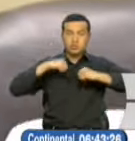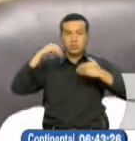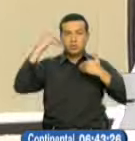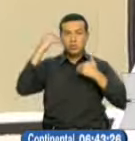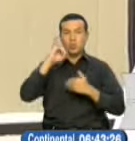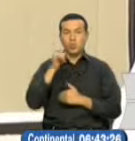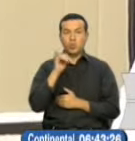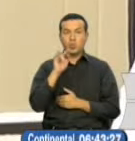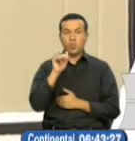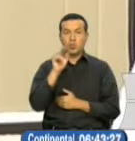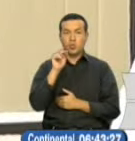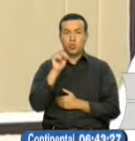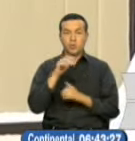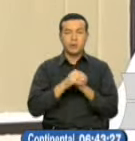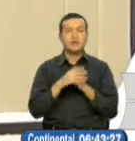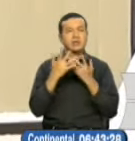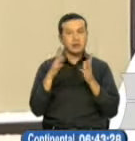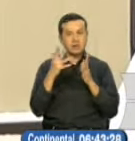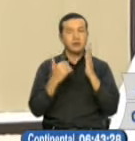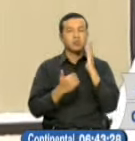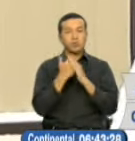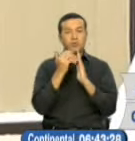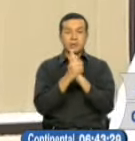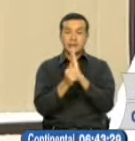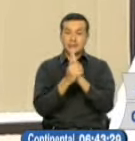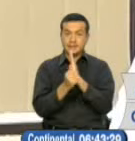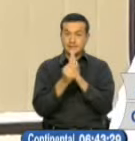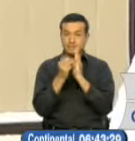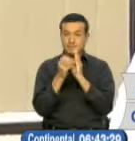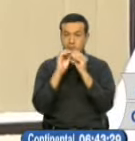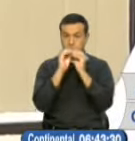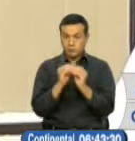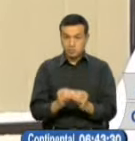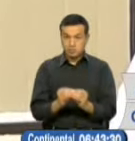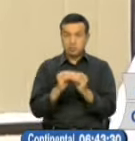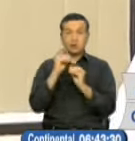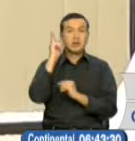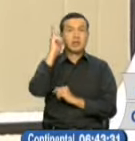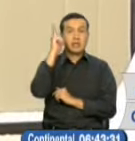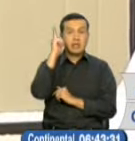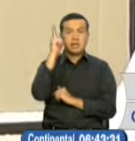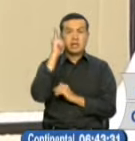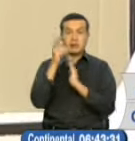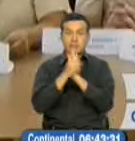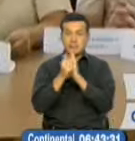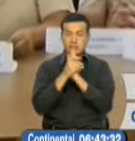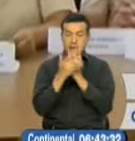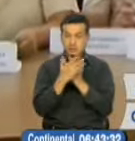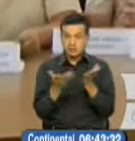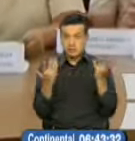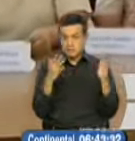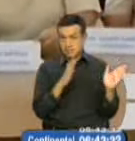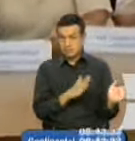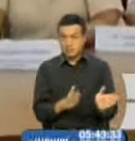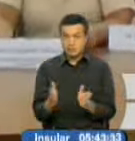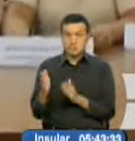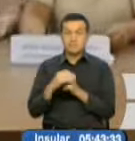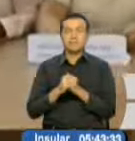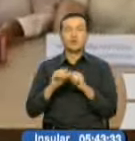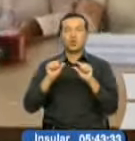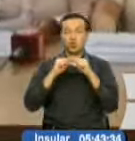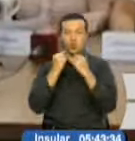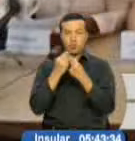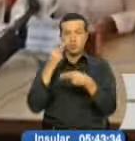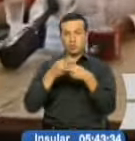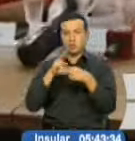Juan Salazar. Varios programas de capacitación, de formación, de liderazgo, y los cuales van a quedar encaminados. Los agrupados en el Frente 2